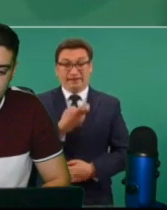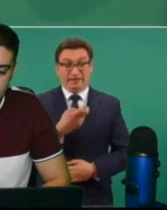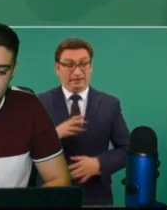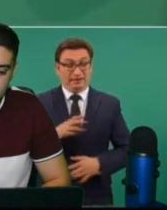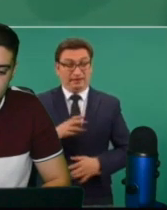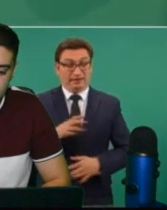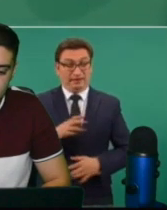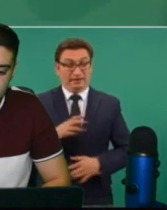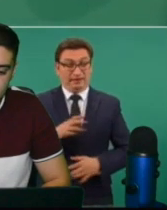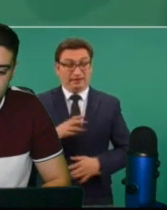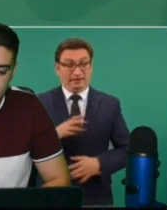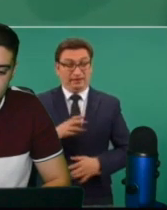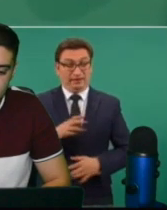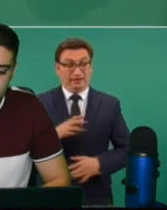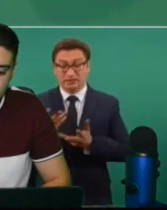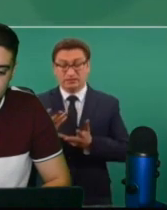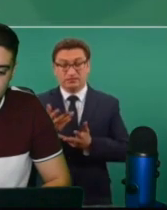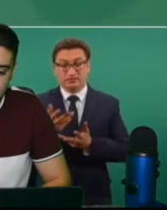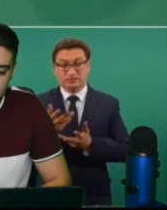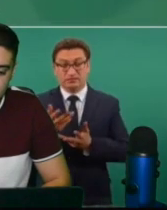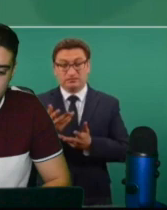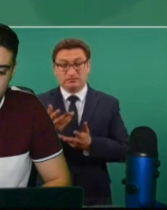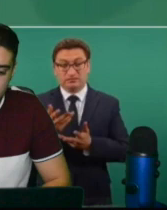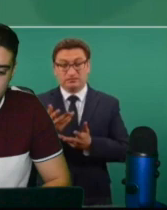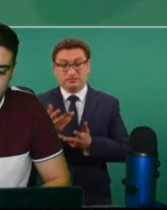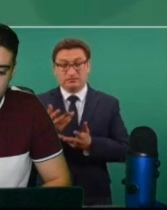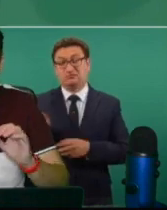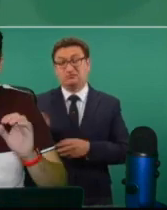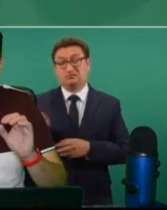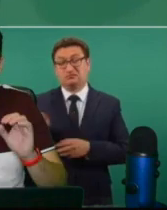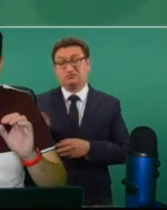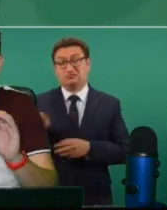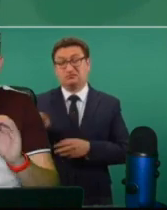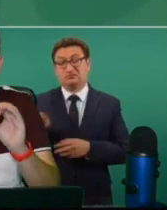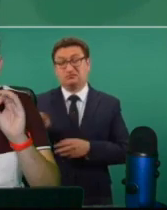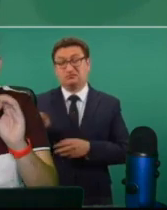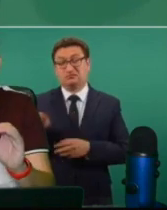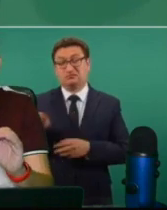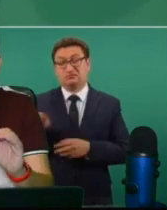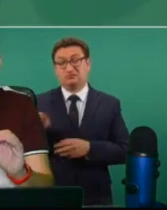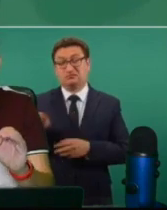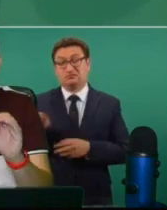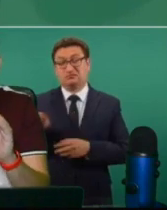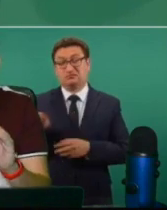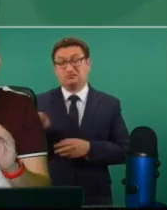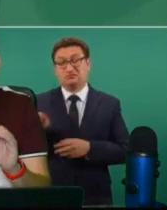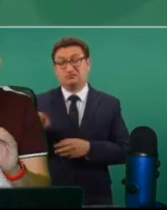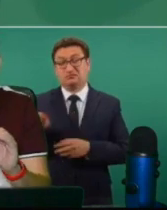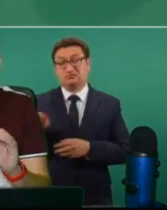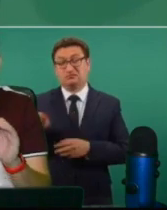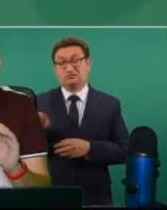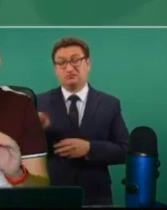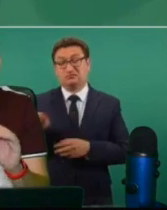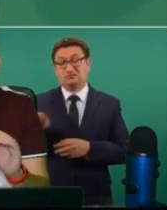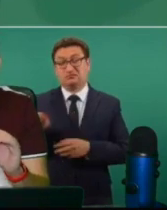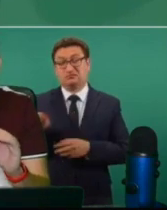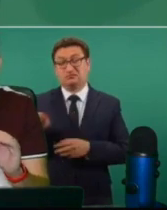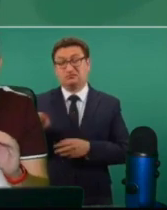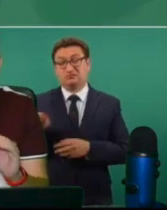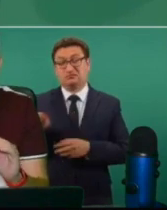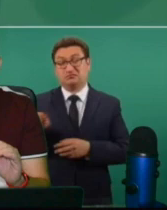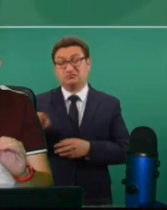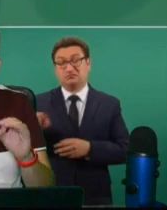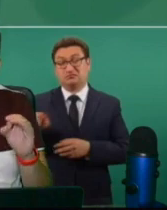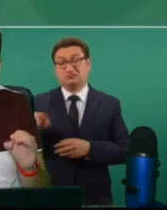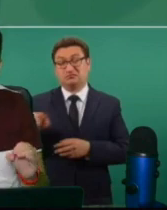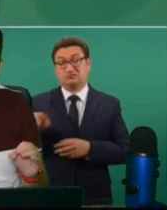actitudes antidemocráticas. Pausa, amigos. En verdad esto sí es muy importante lo que está diciendo el